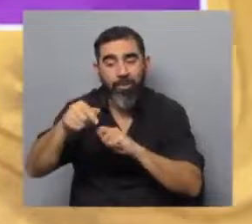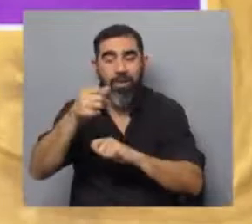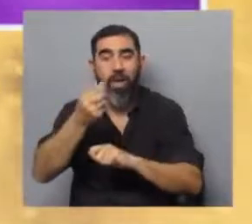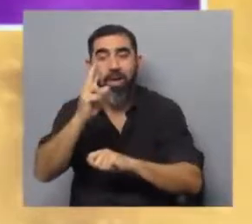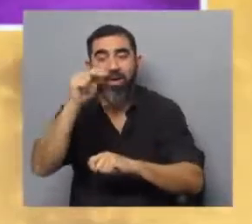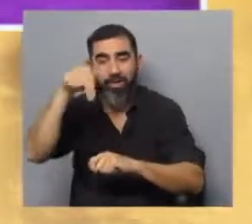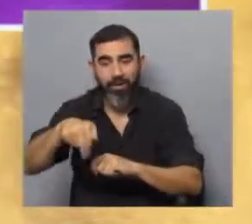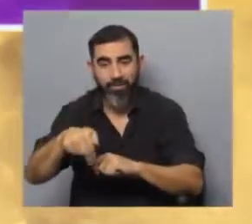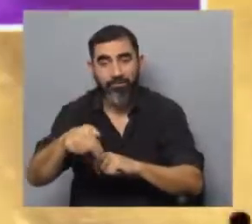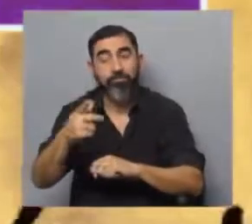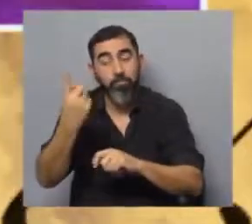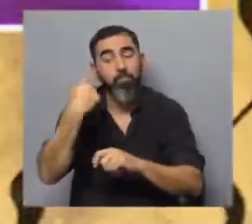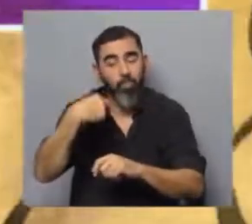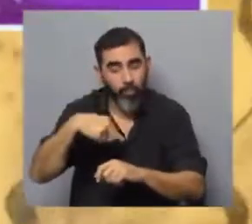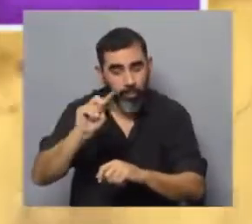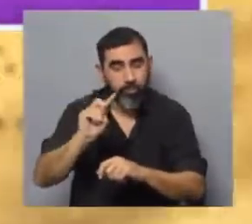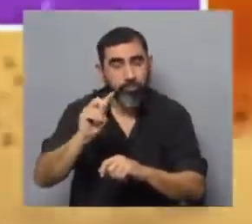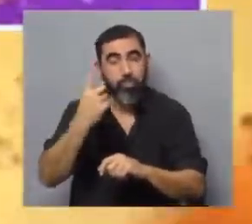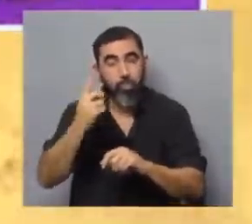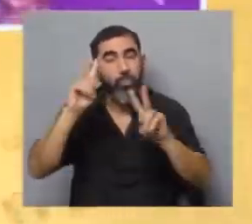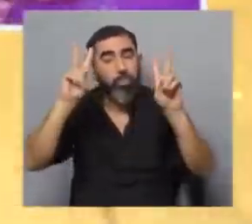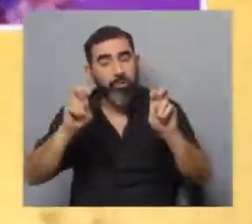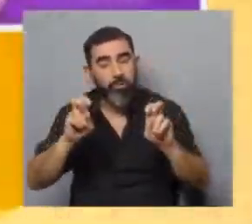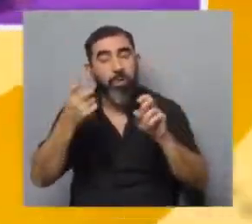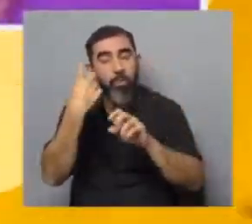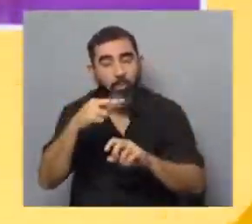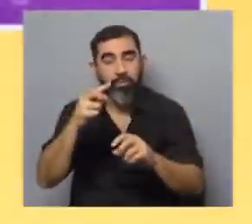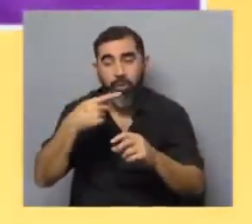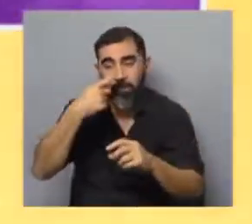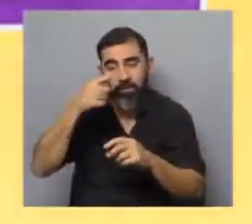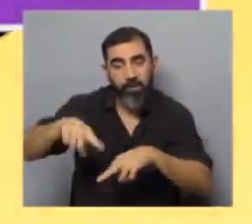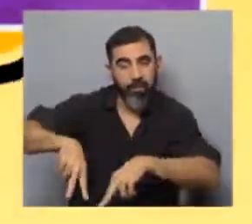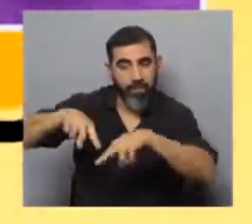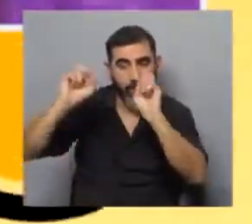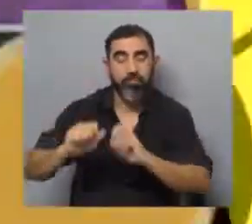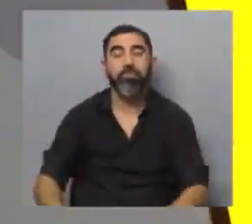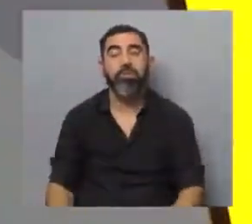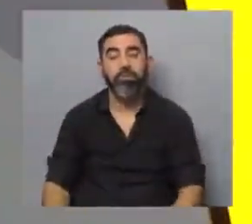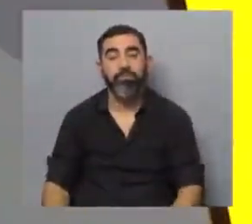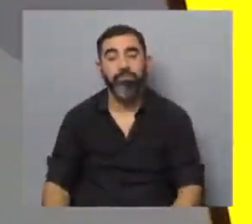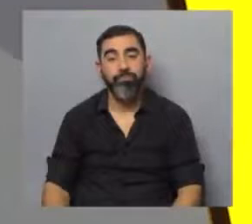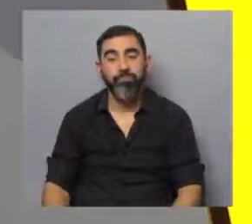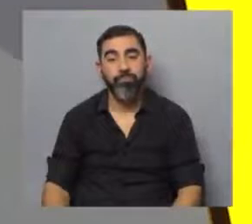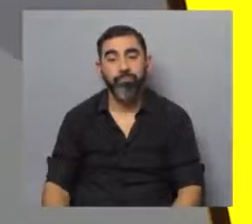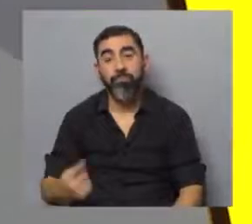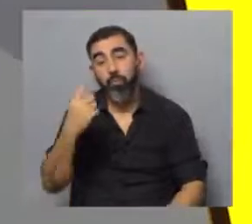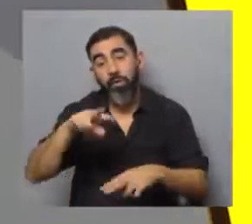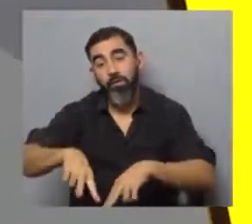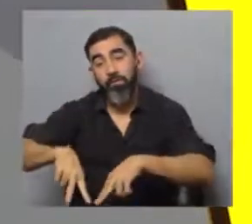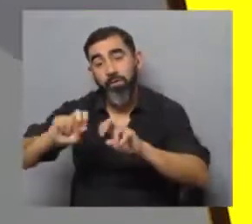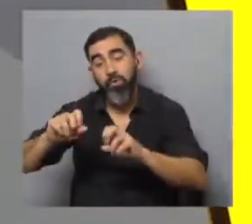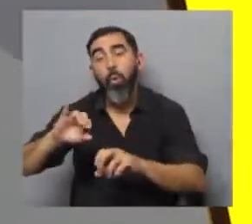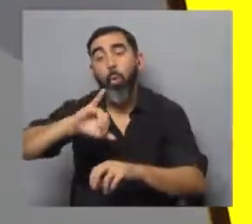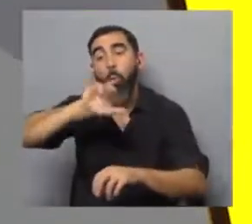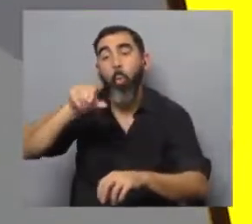de ARNs. Entonces, por eso también es una de las razones por las cuales nos interesa estudiarlos. Y así como elegimos una de las líneas de investigación de Adriana, Juan Pablo,